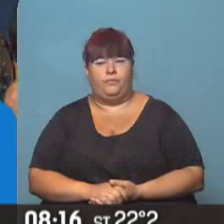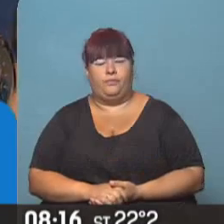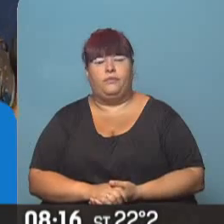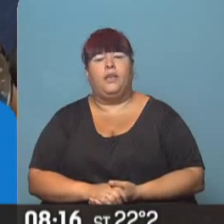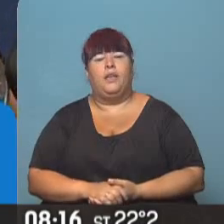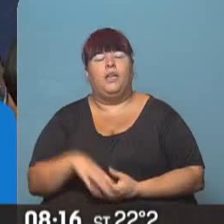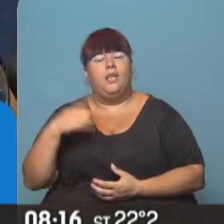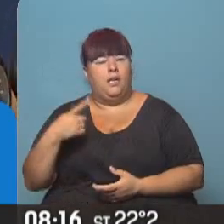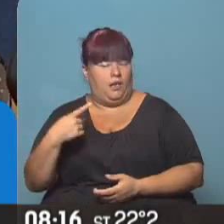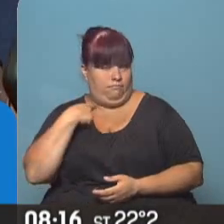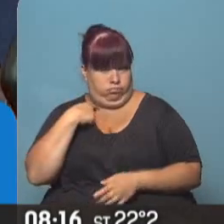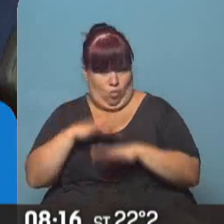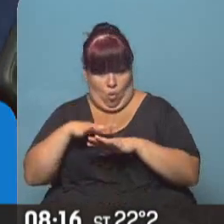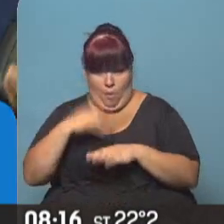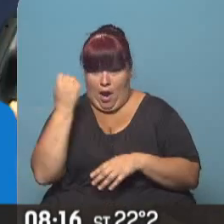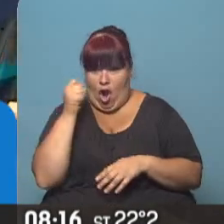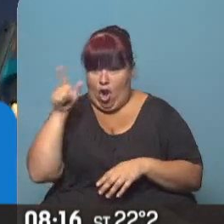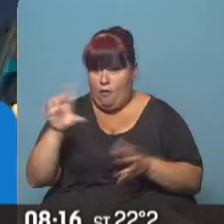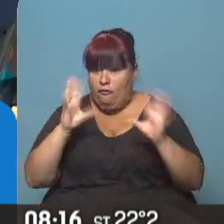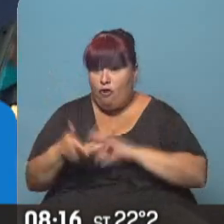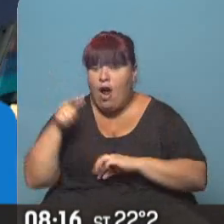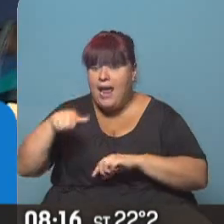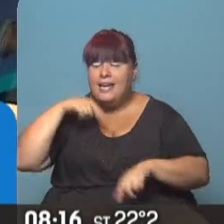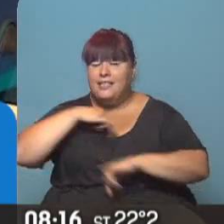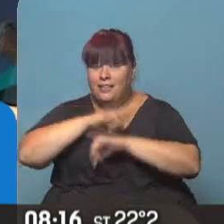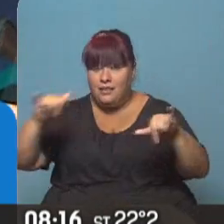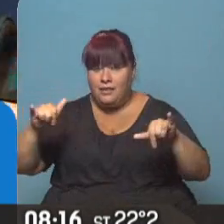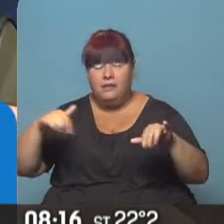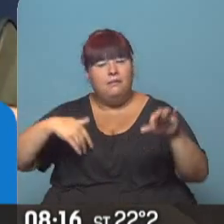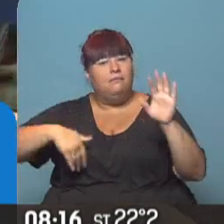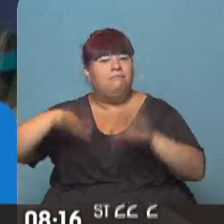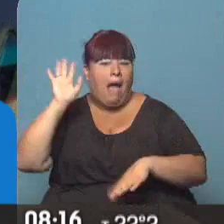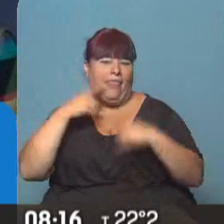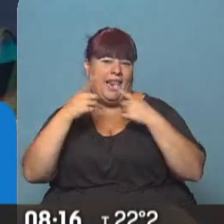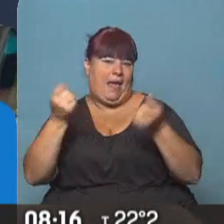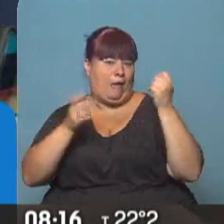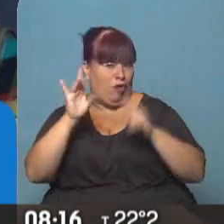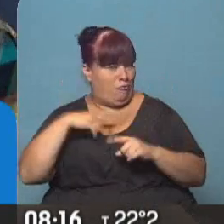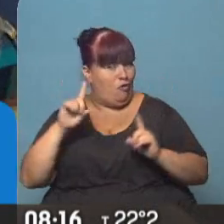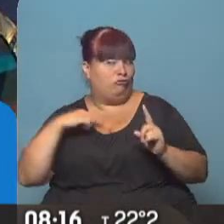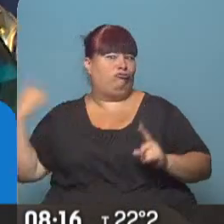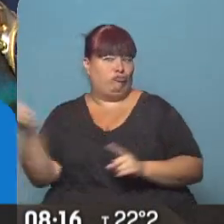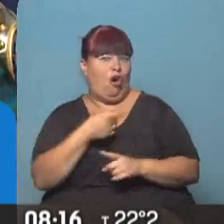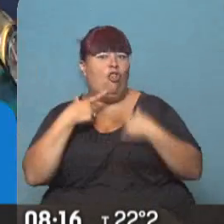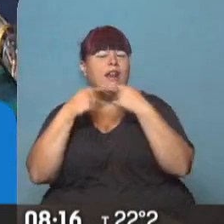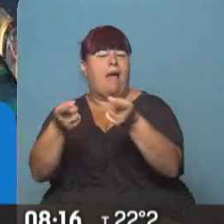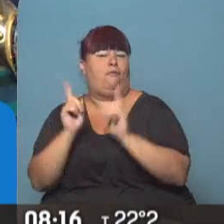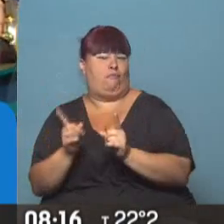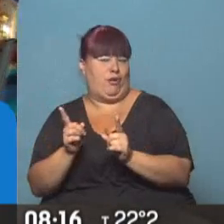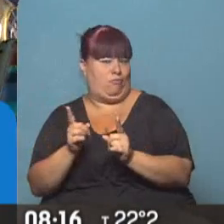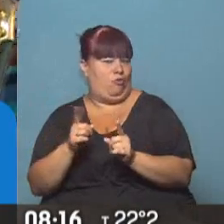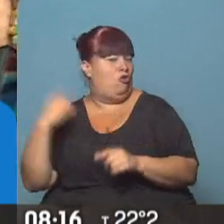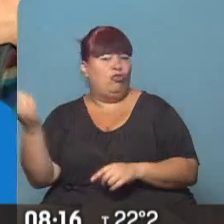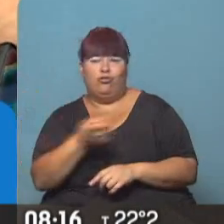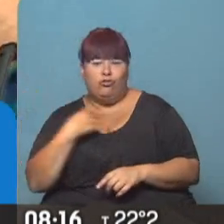que están siendo perjudicados por este modelo económico. Esta convocatoria ha superado los reclamos de los camioneros y hoy creo que todos